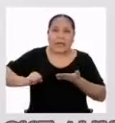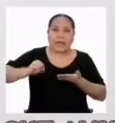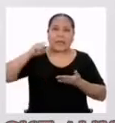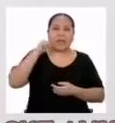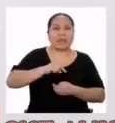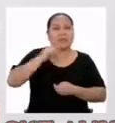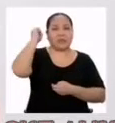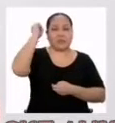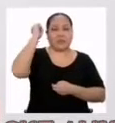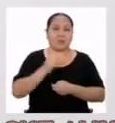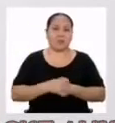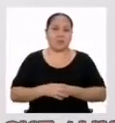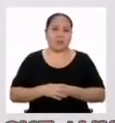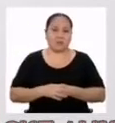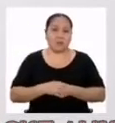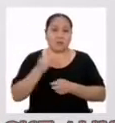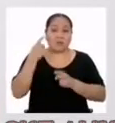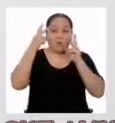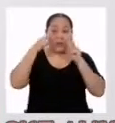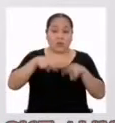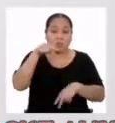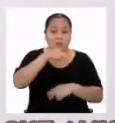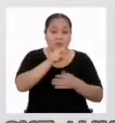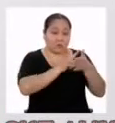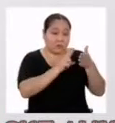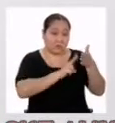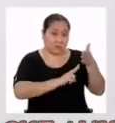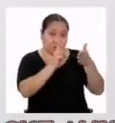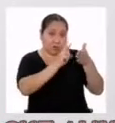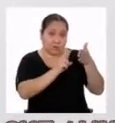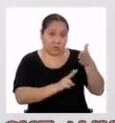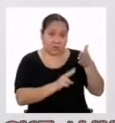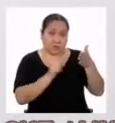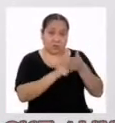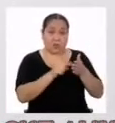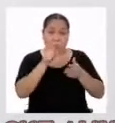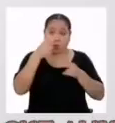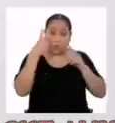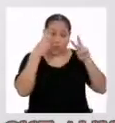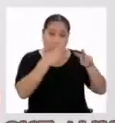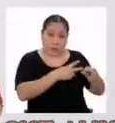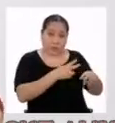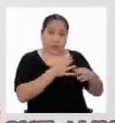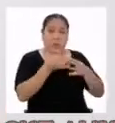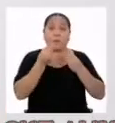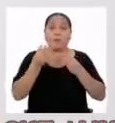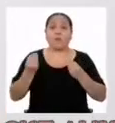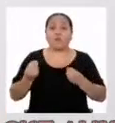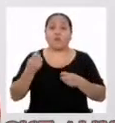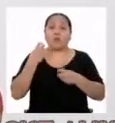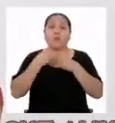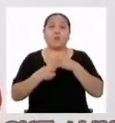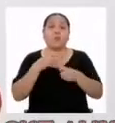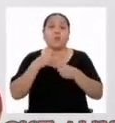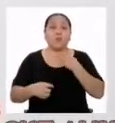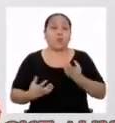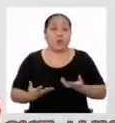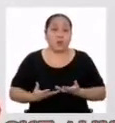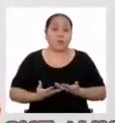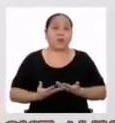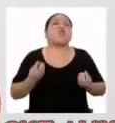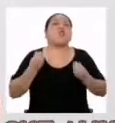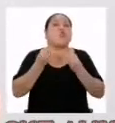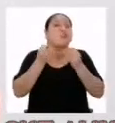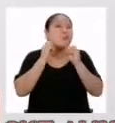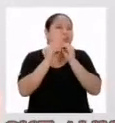Además, si te fijas en el texto, podrás darte cuenta de que muchos de nuestros problemas se